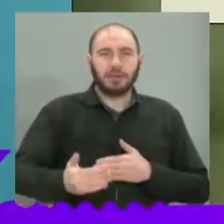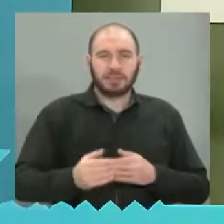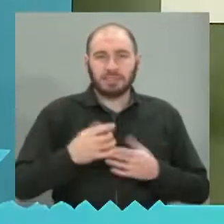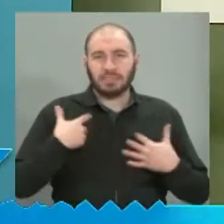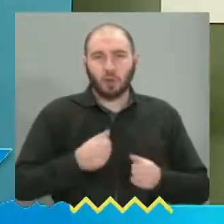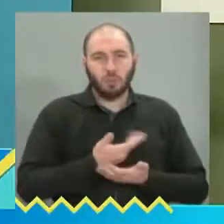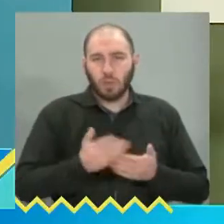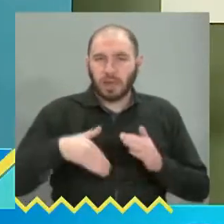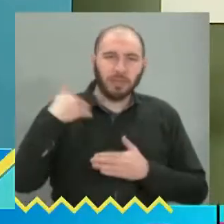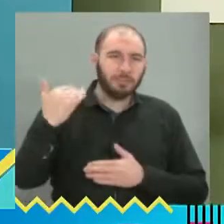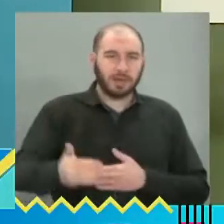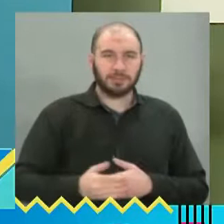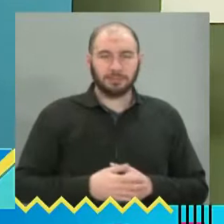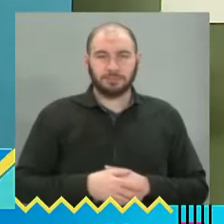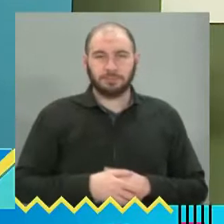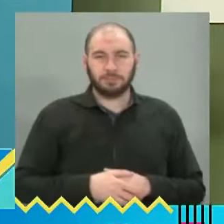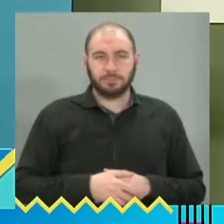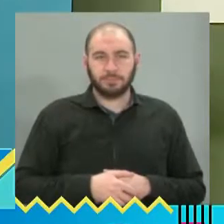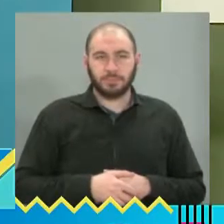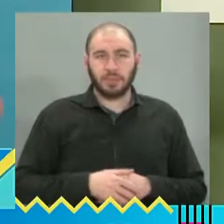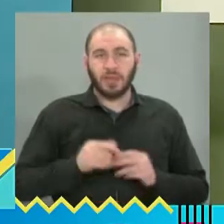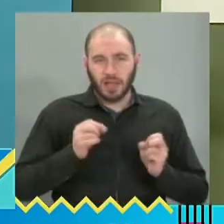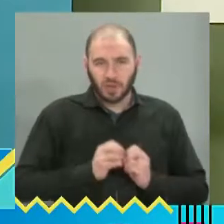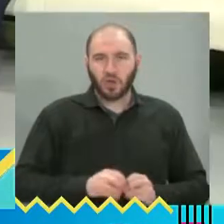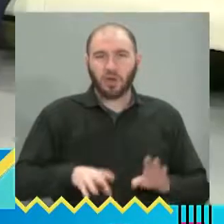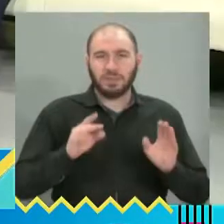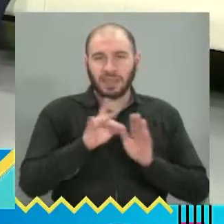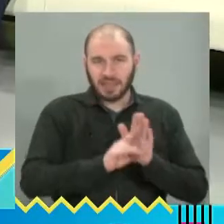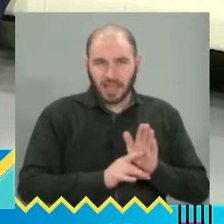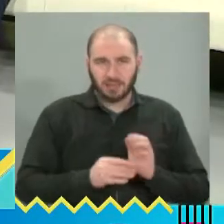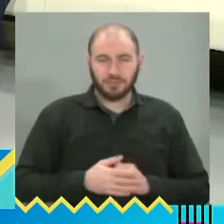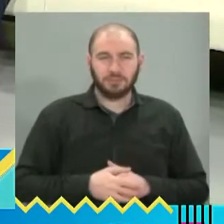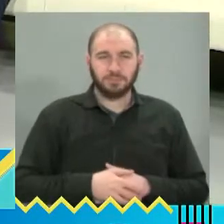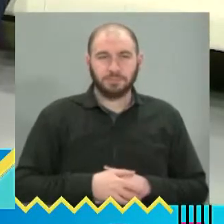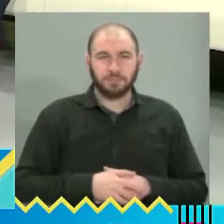la salud pública, ¿sí? Como para arrancar con algunos datos.